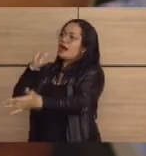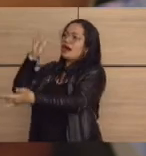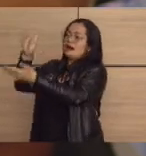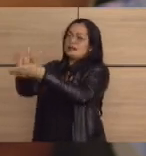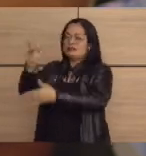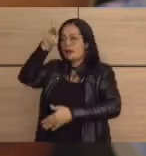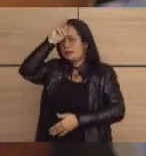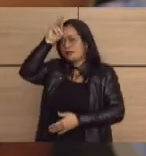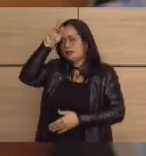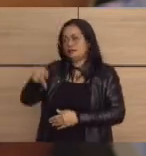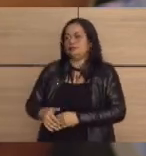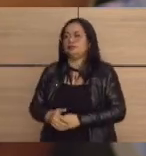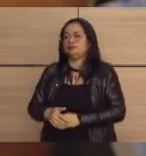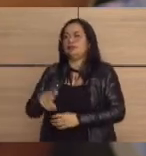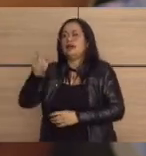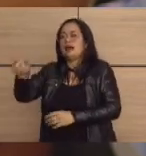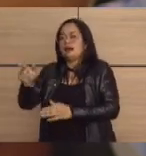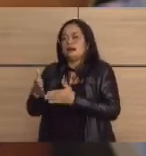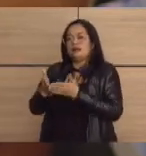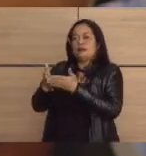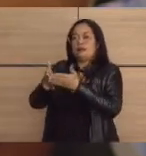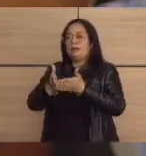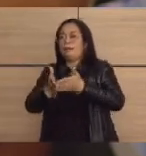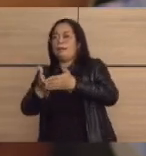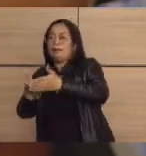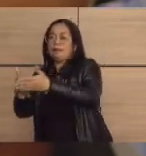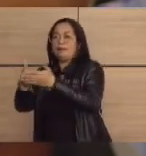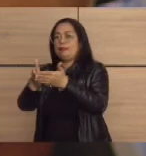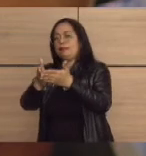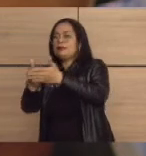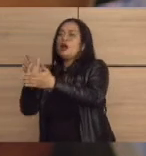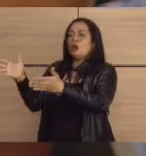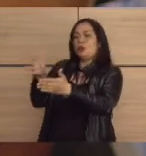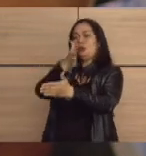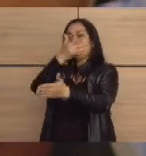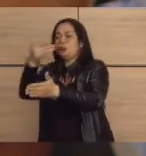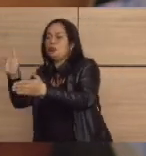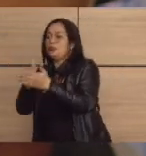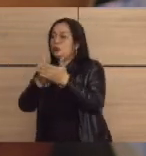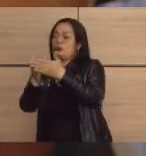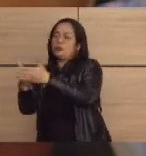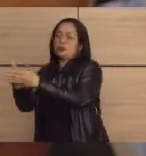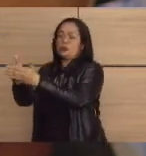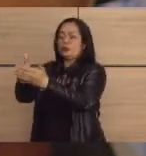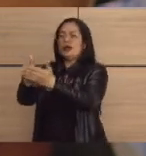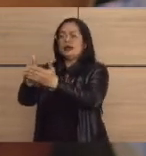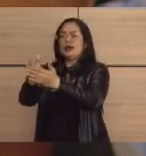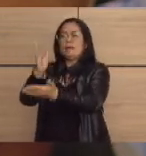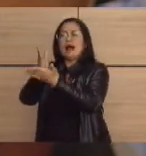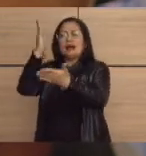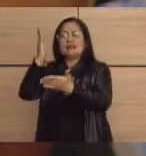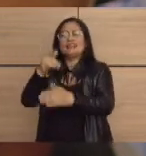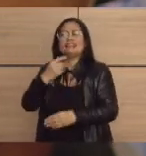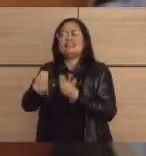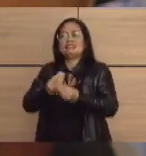accidente, ese azar del viaje, del viento y de la tempestad, hizo que Humboldt